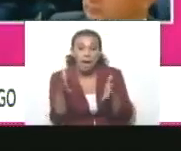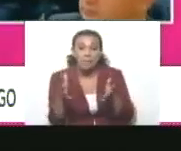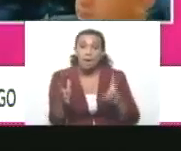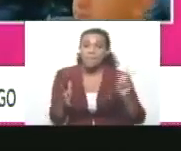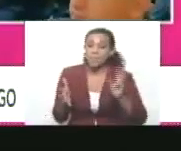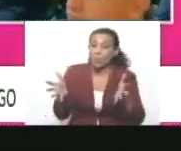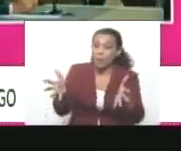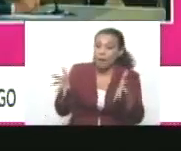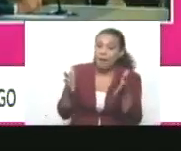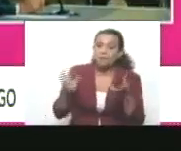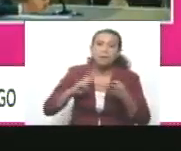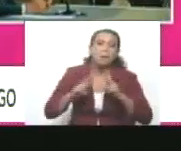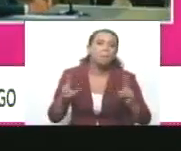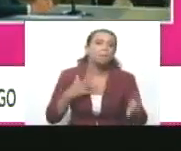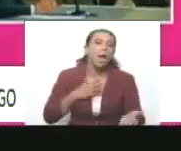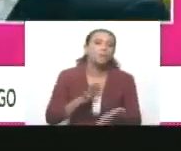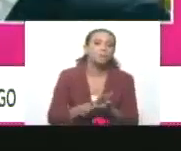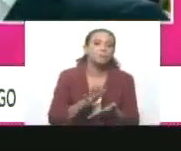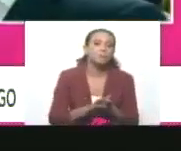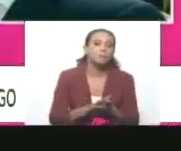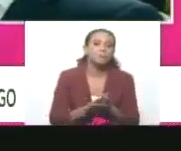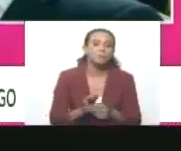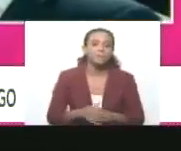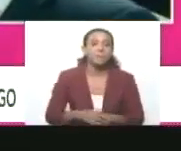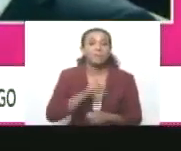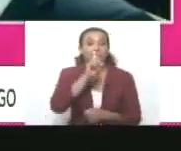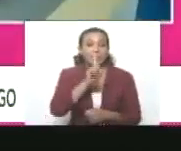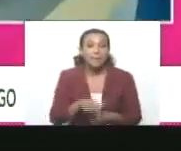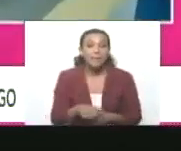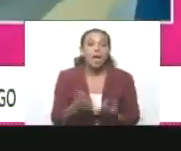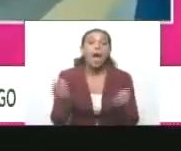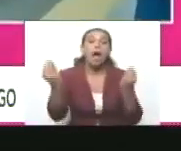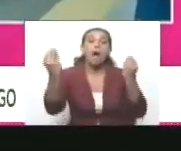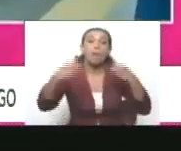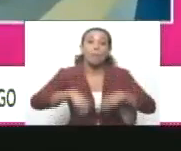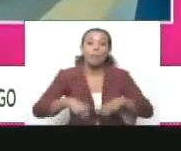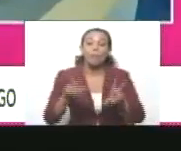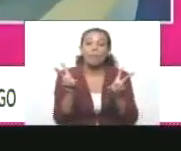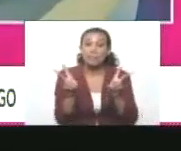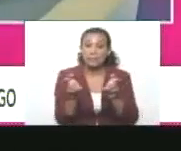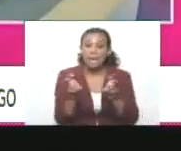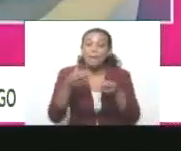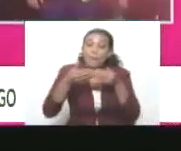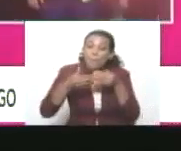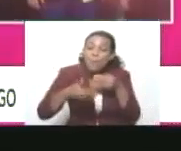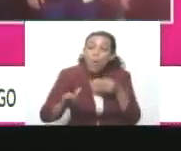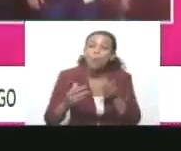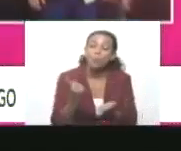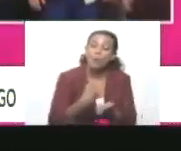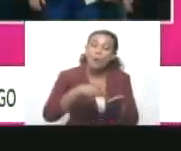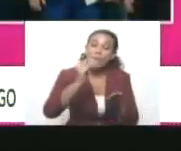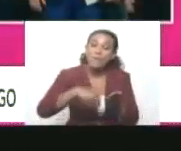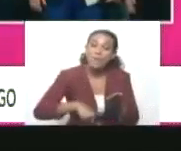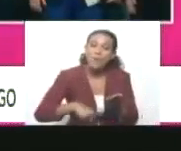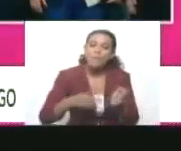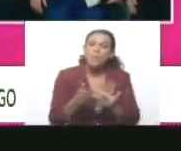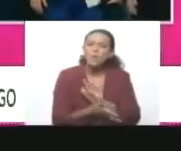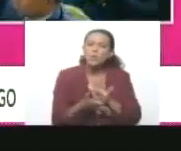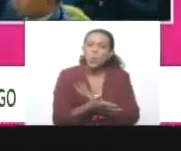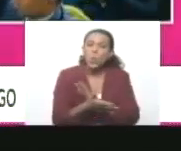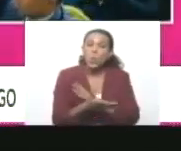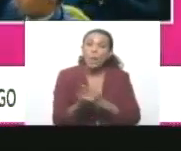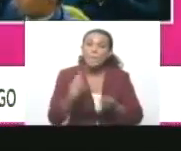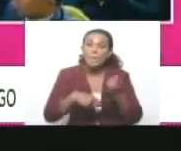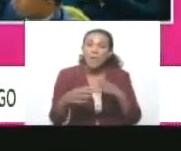paz. Y también tenemos los acuerdos que muy pronto vamos a firmar para la